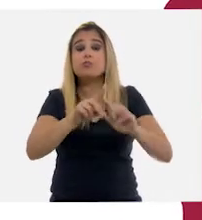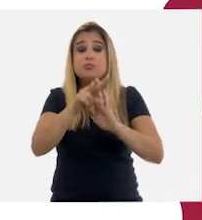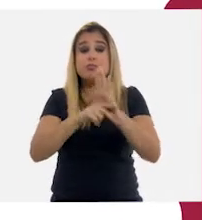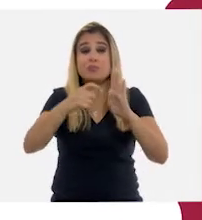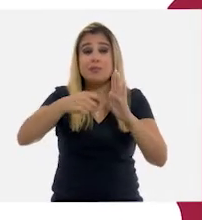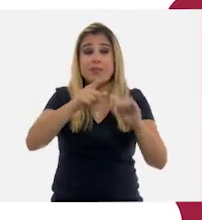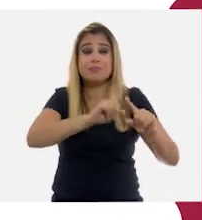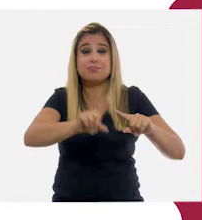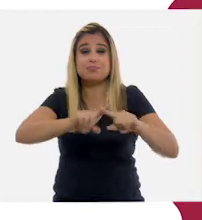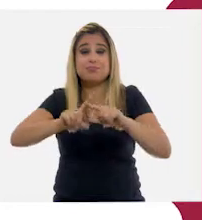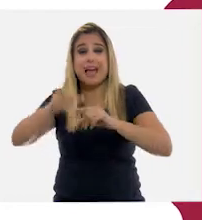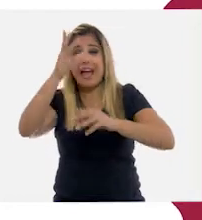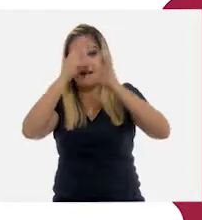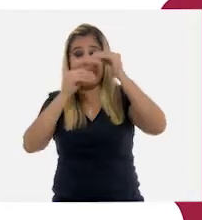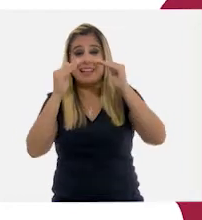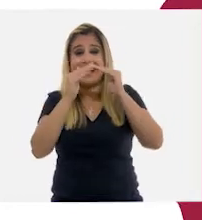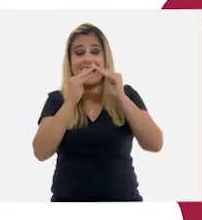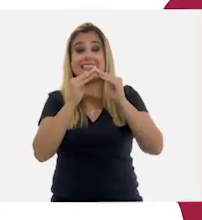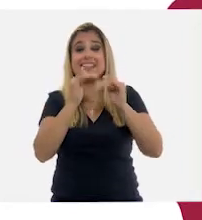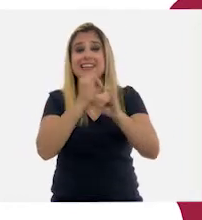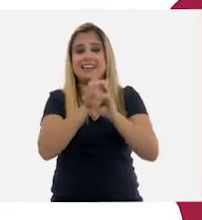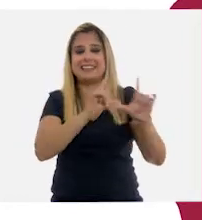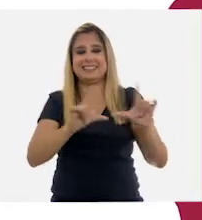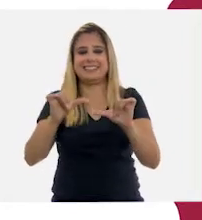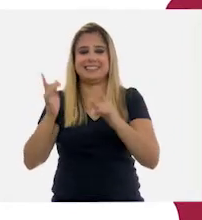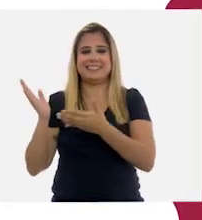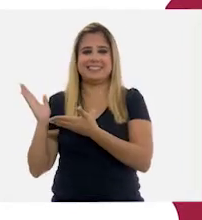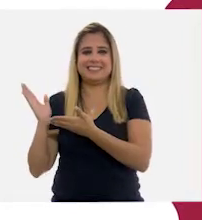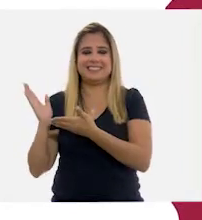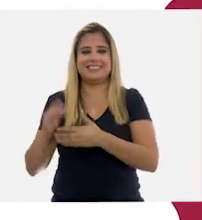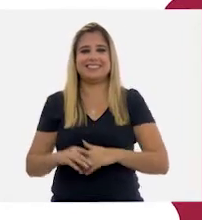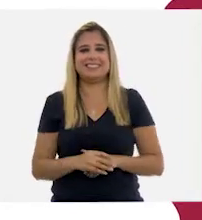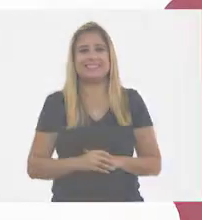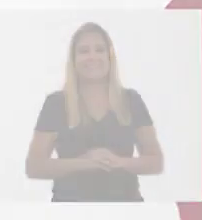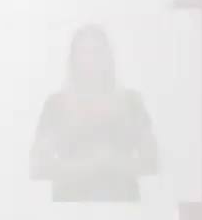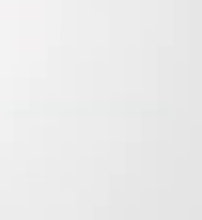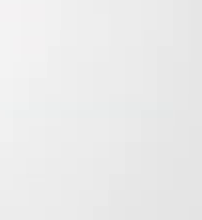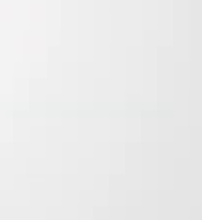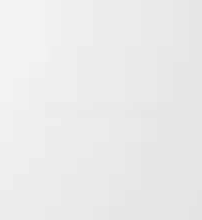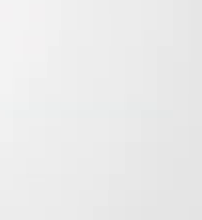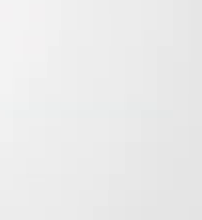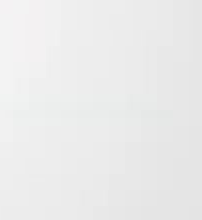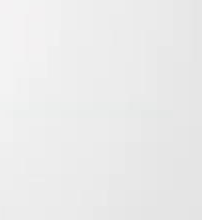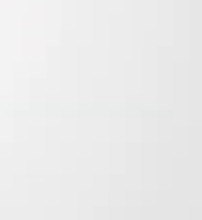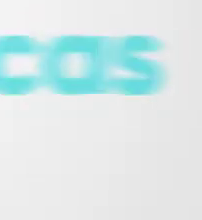en la siguiente liga: aprendeencasa.cep.gob.mx.